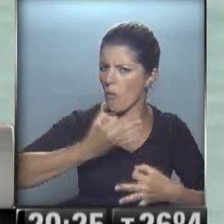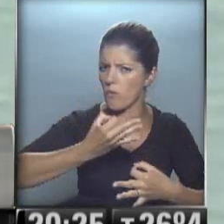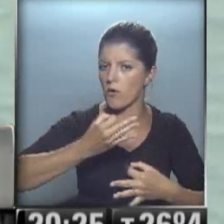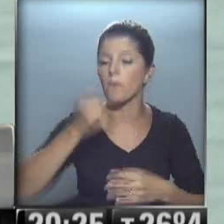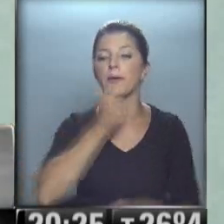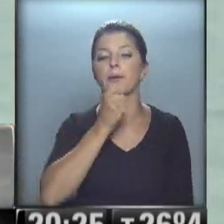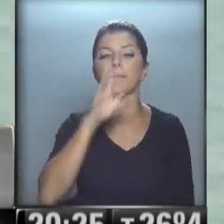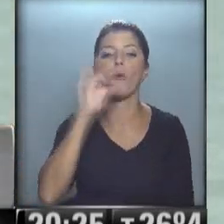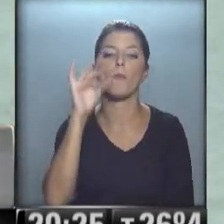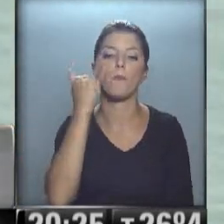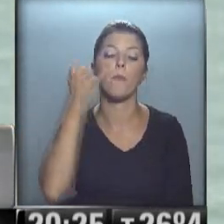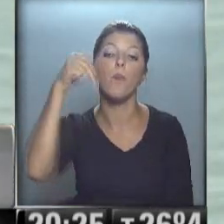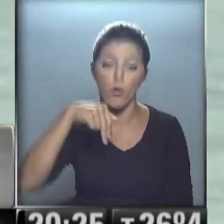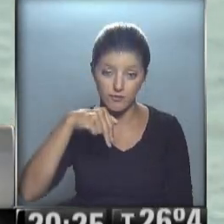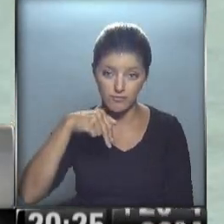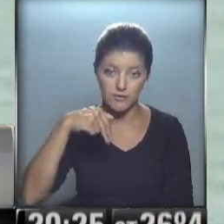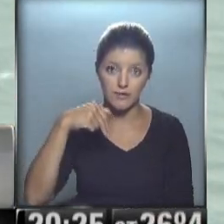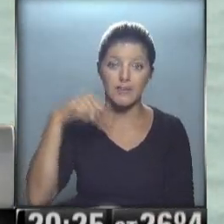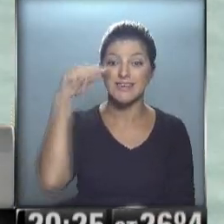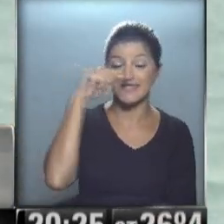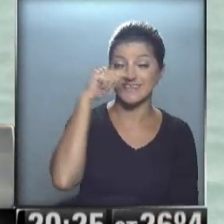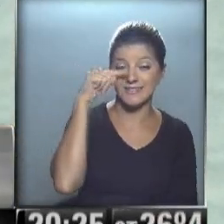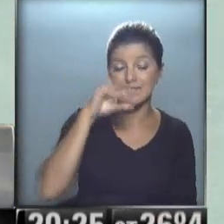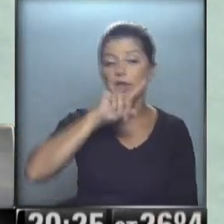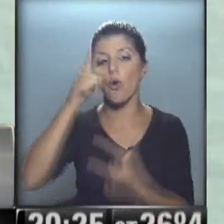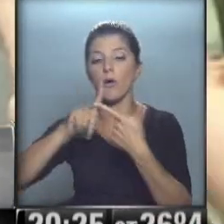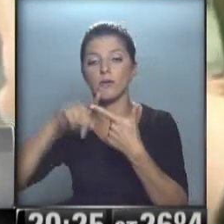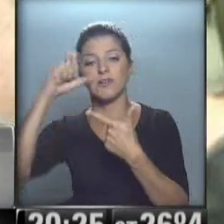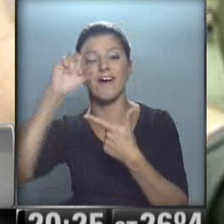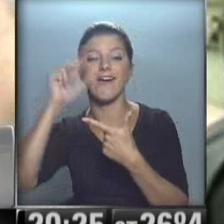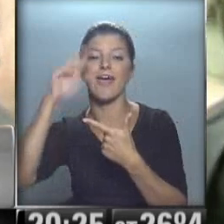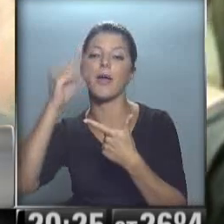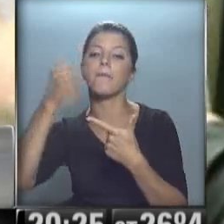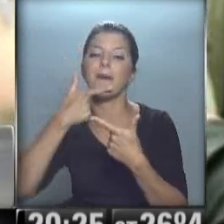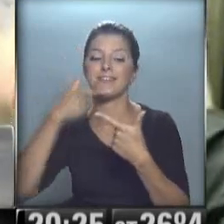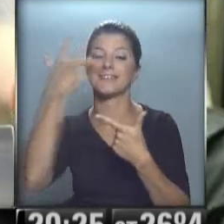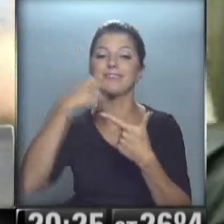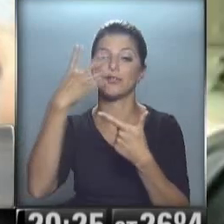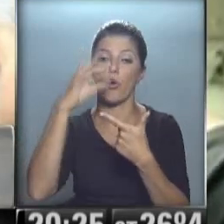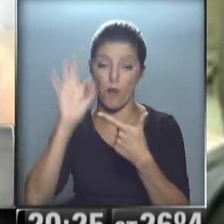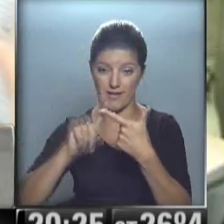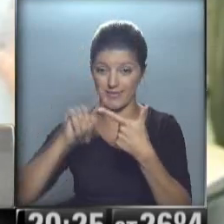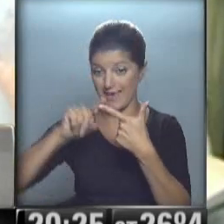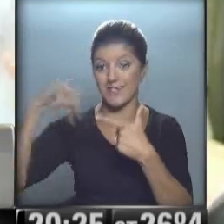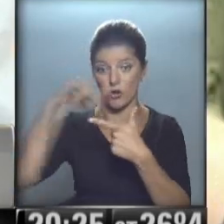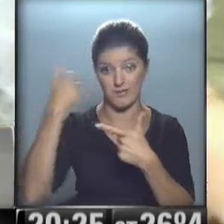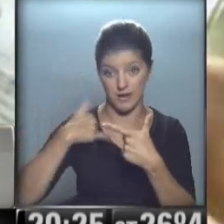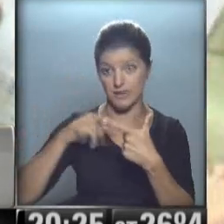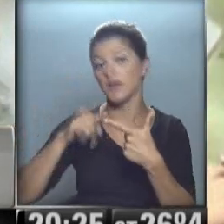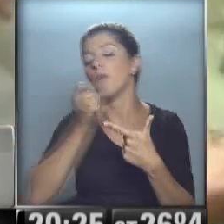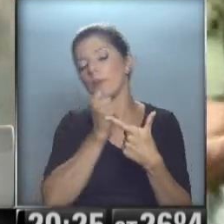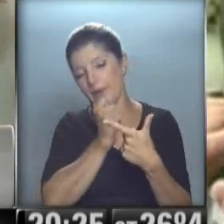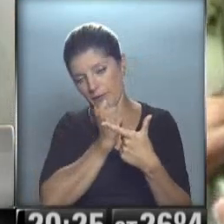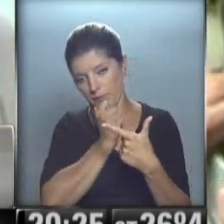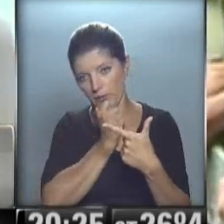el Boeing 777, el otro es el Airbus 340, que opera en Aerolíneas Argentinas, por ejemplo, para